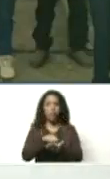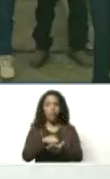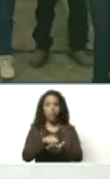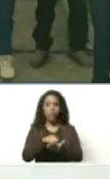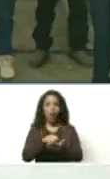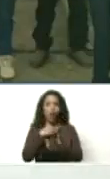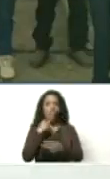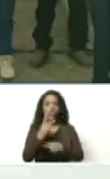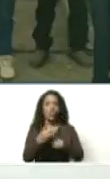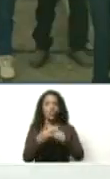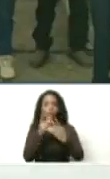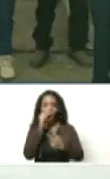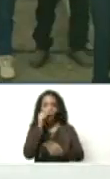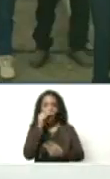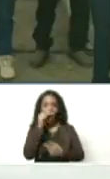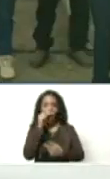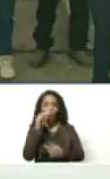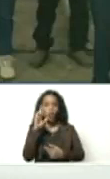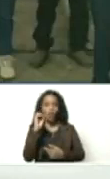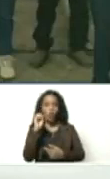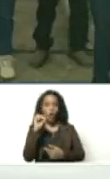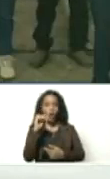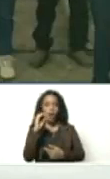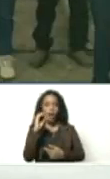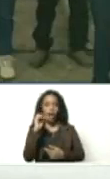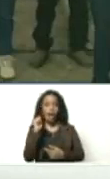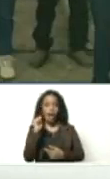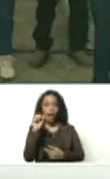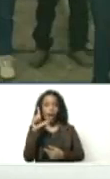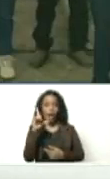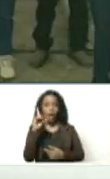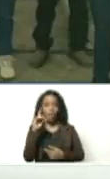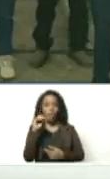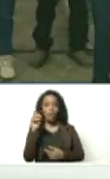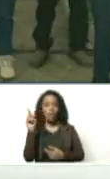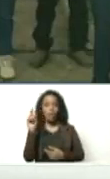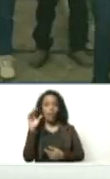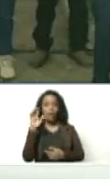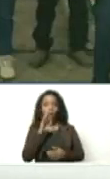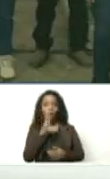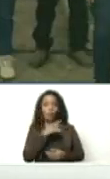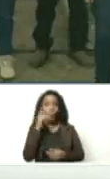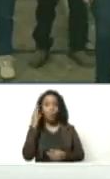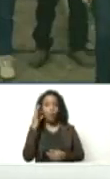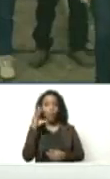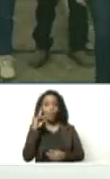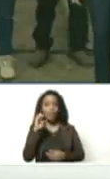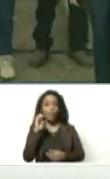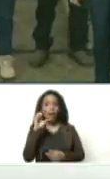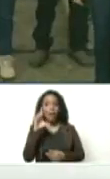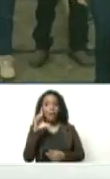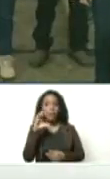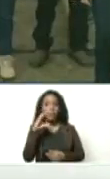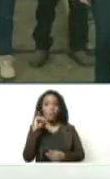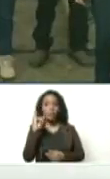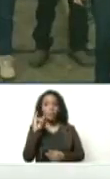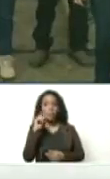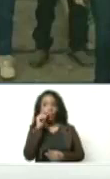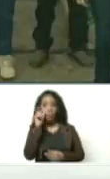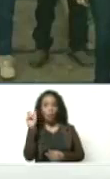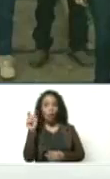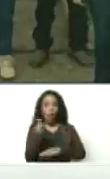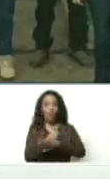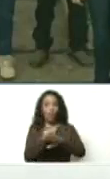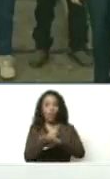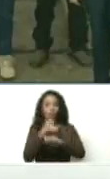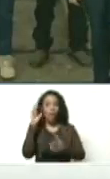los voceros Ronald Pimentel y Delcy Díaz, del planeta de las Delcy,